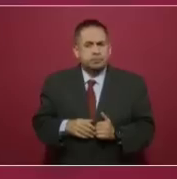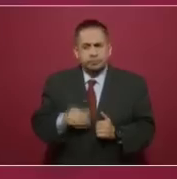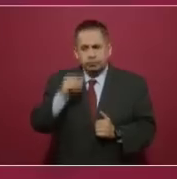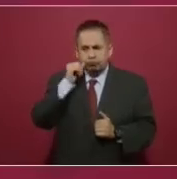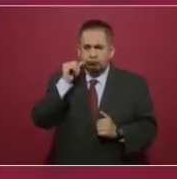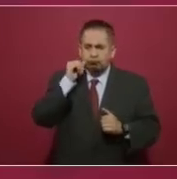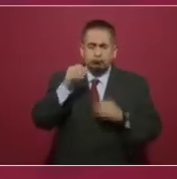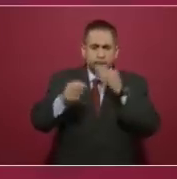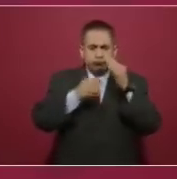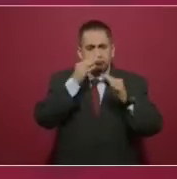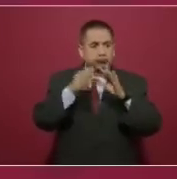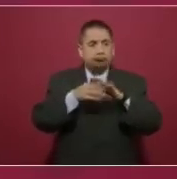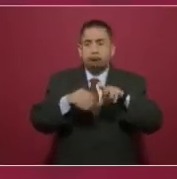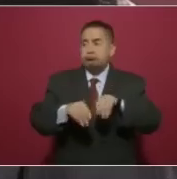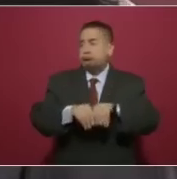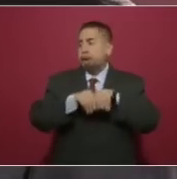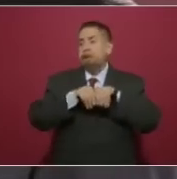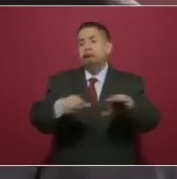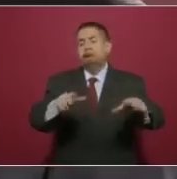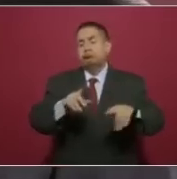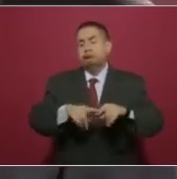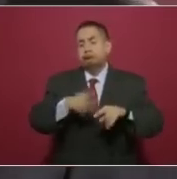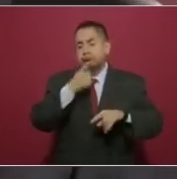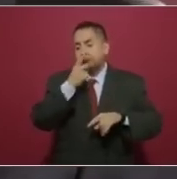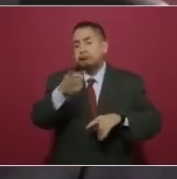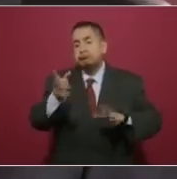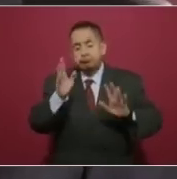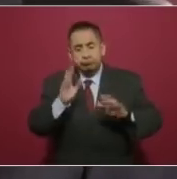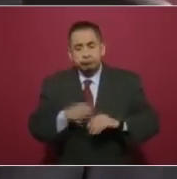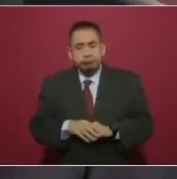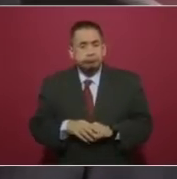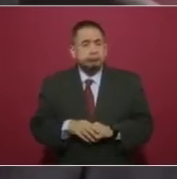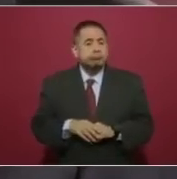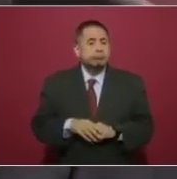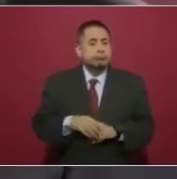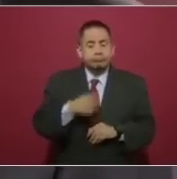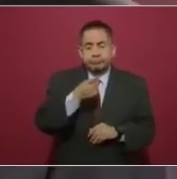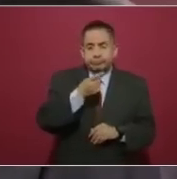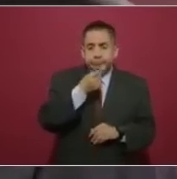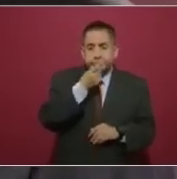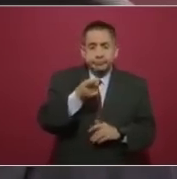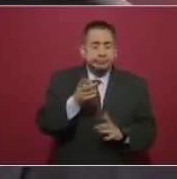salió la noticia de que se iba a